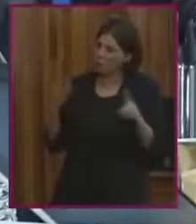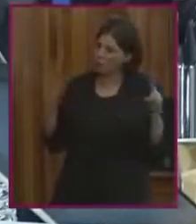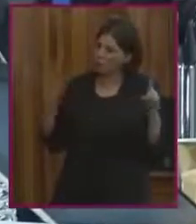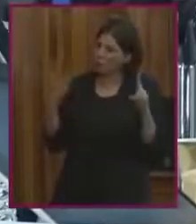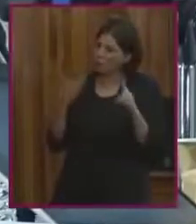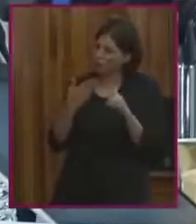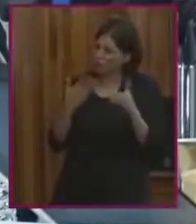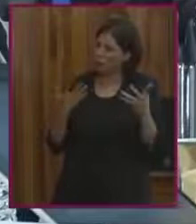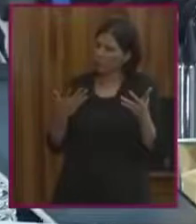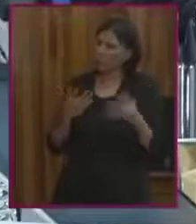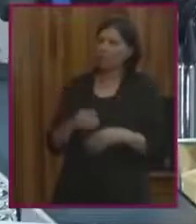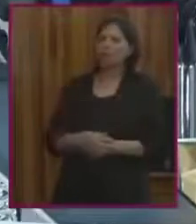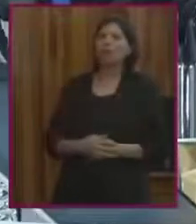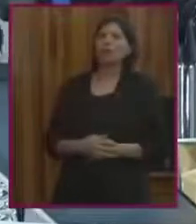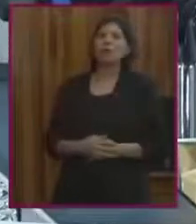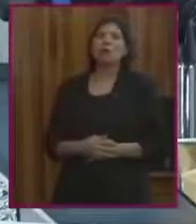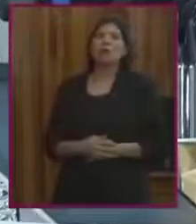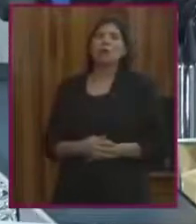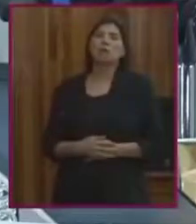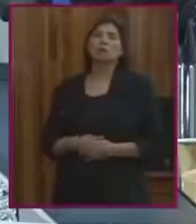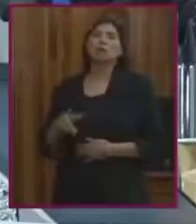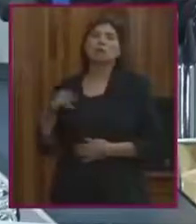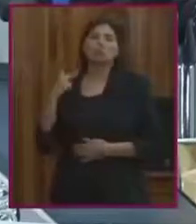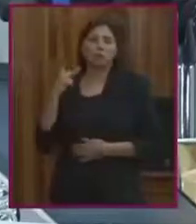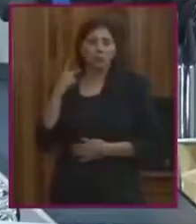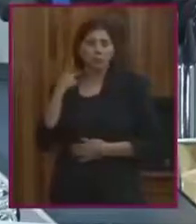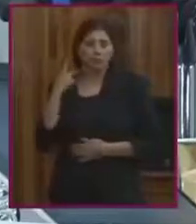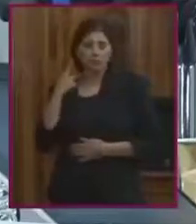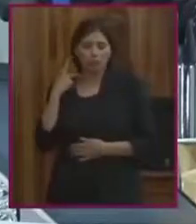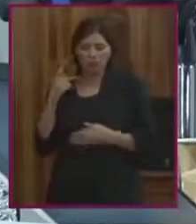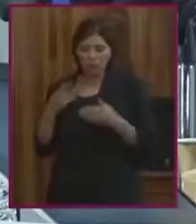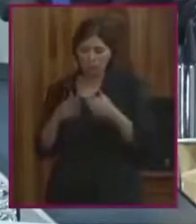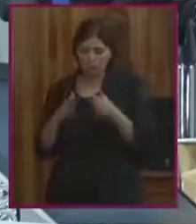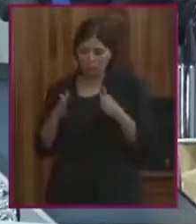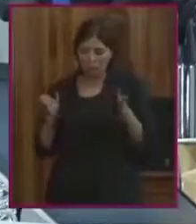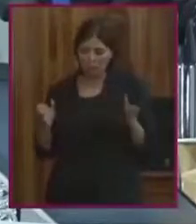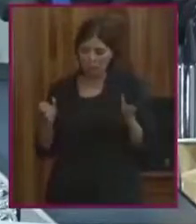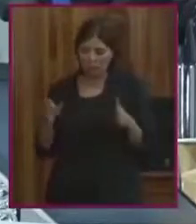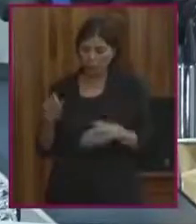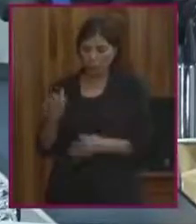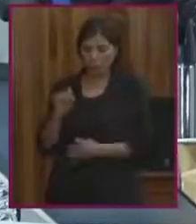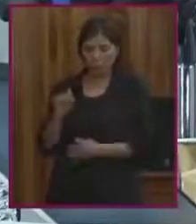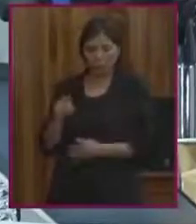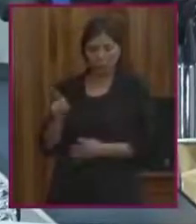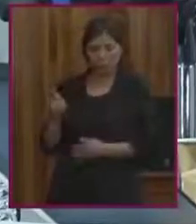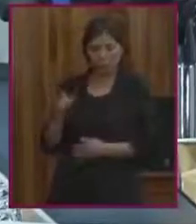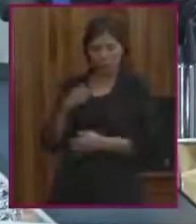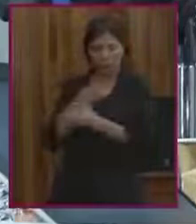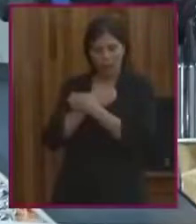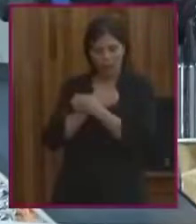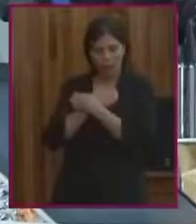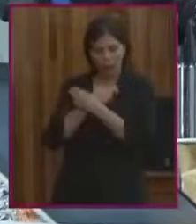esa, desde el plano de la política pública, concebir la educación superior en este caso como un sistema